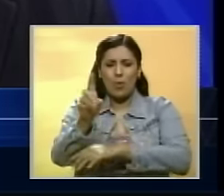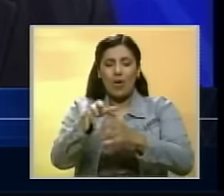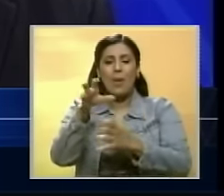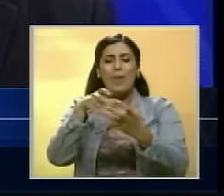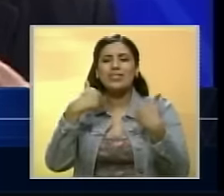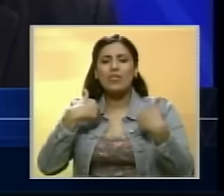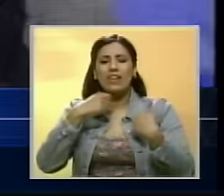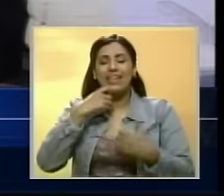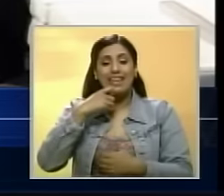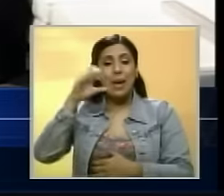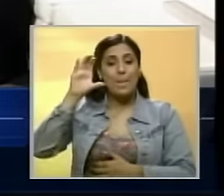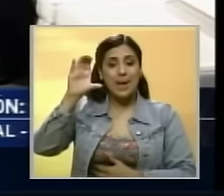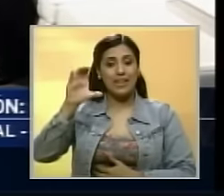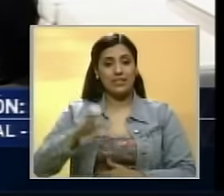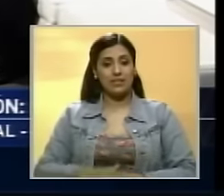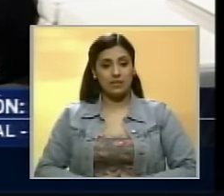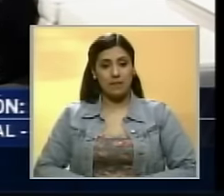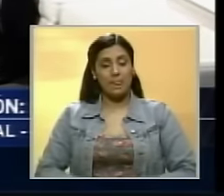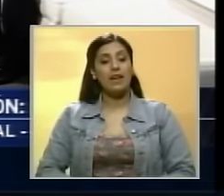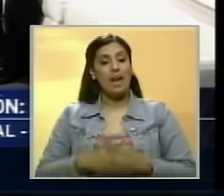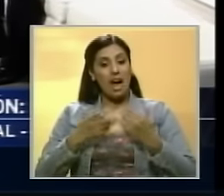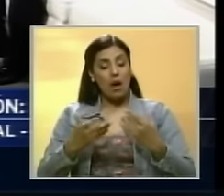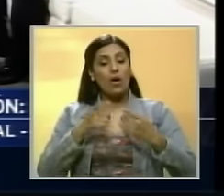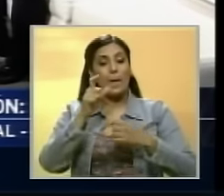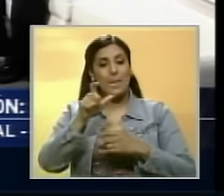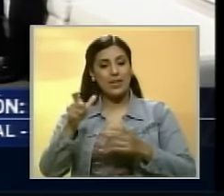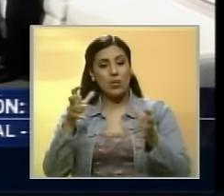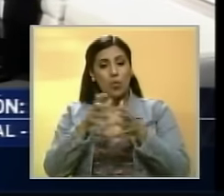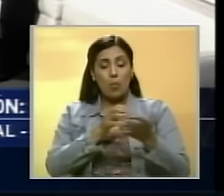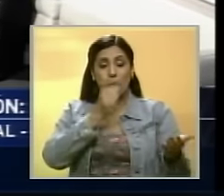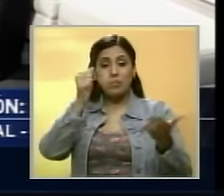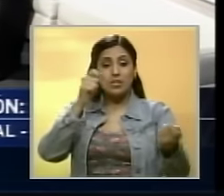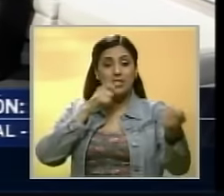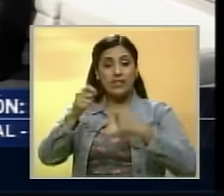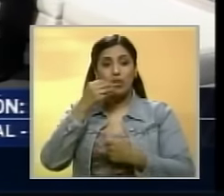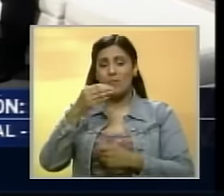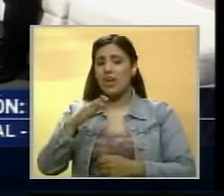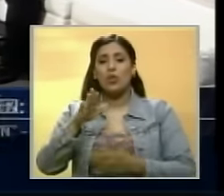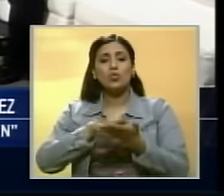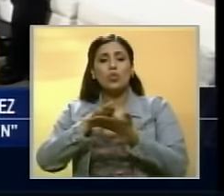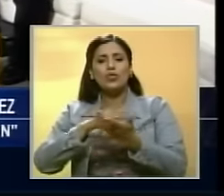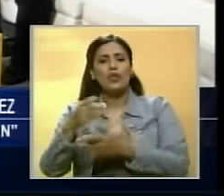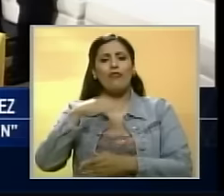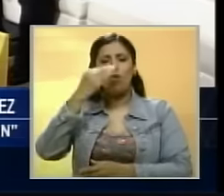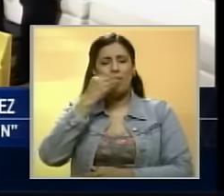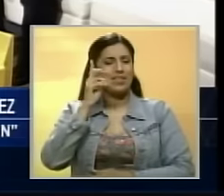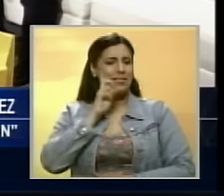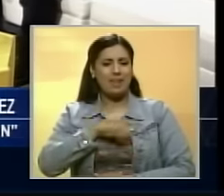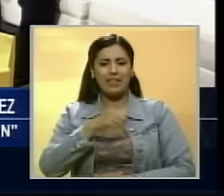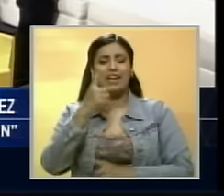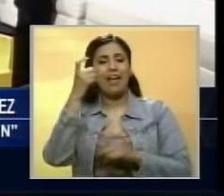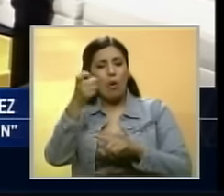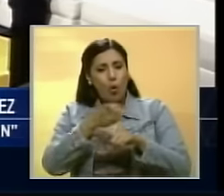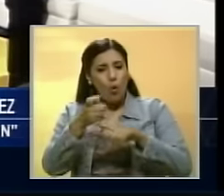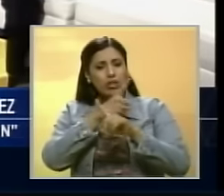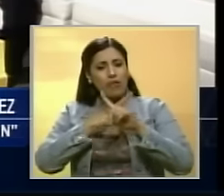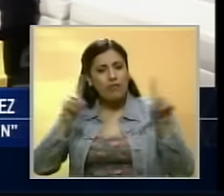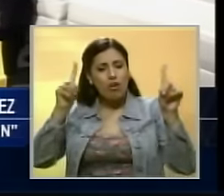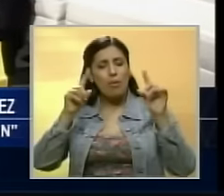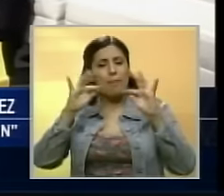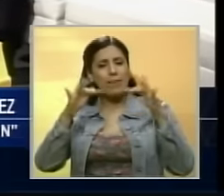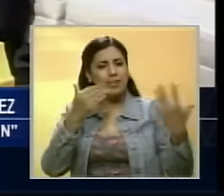planteando un problema de país afirmó que los Club no solucionan el desabastecimiento en el país y que el gobierno debe encontrar una solución